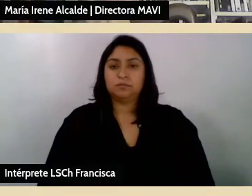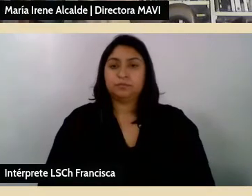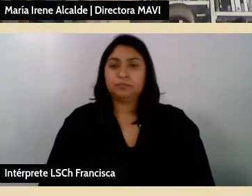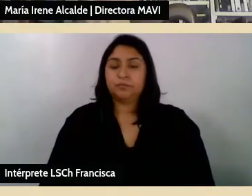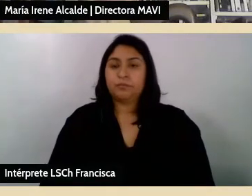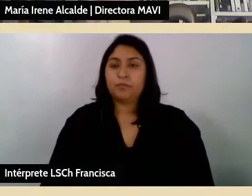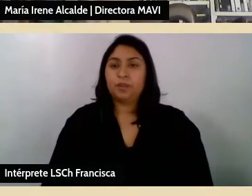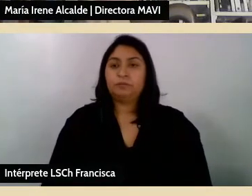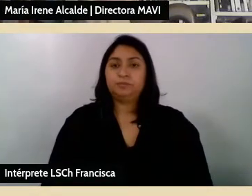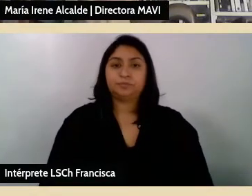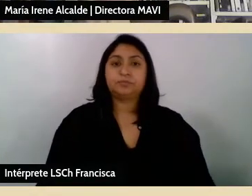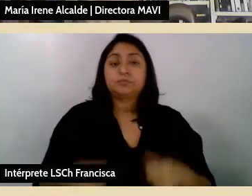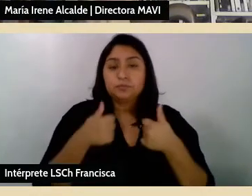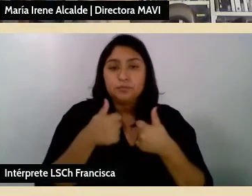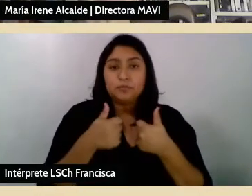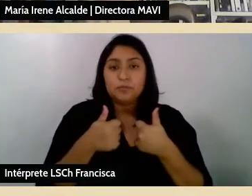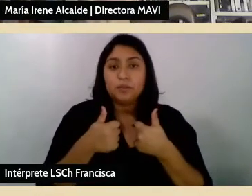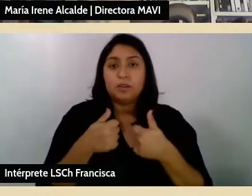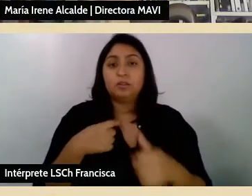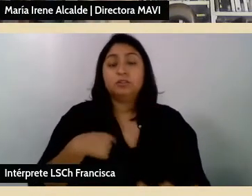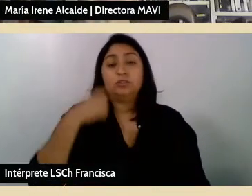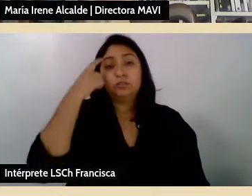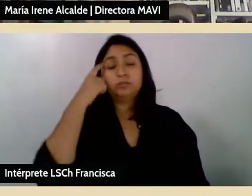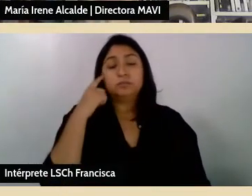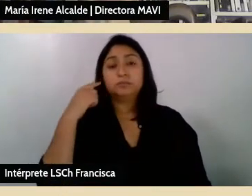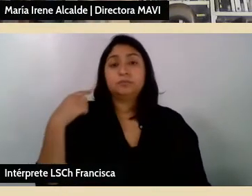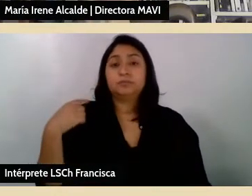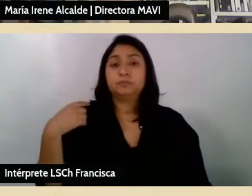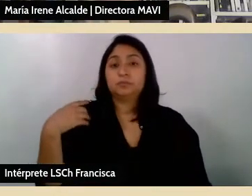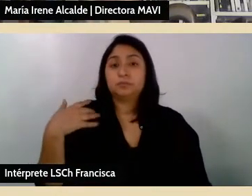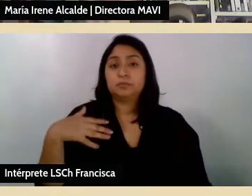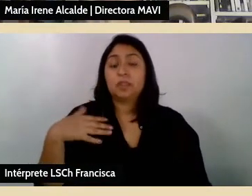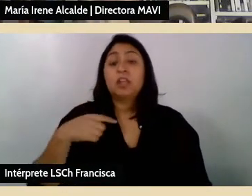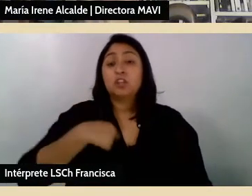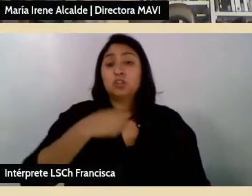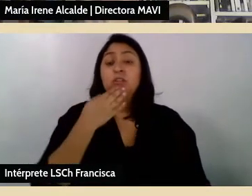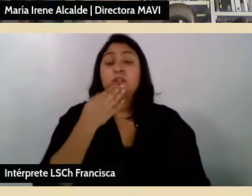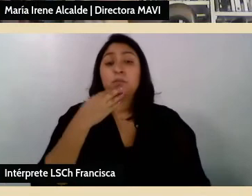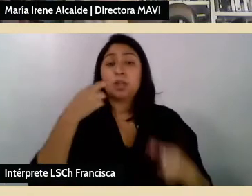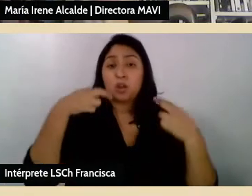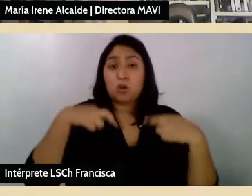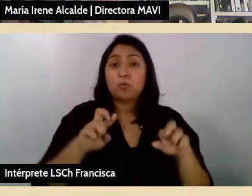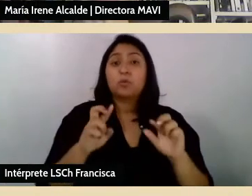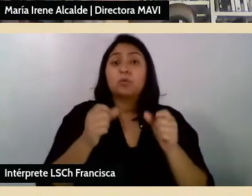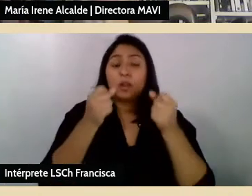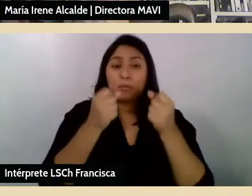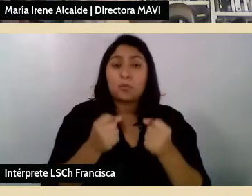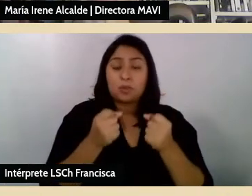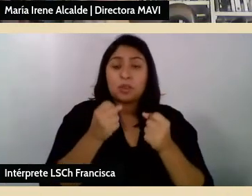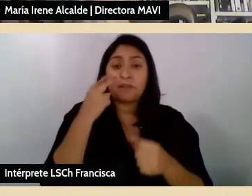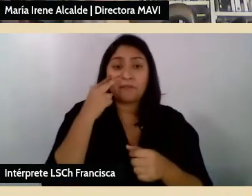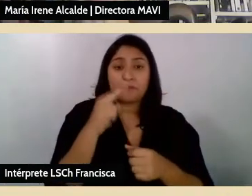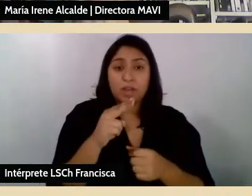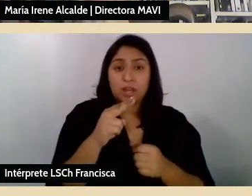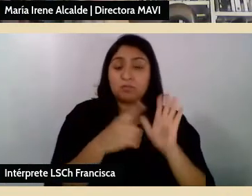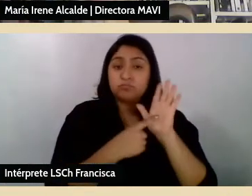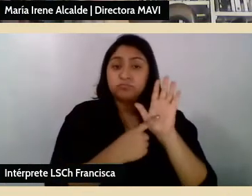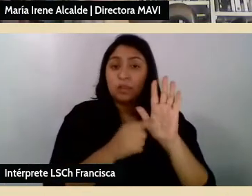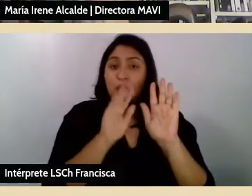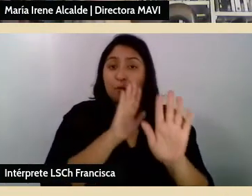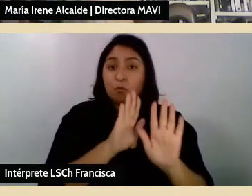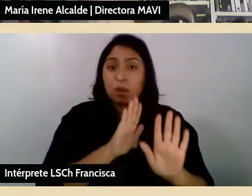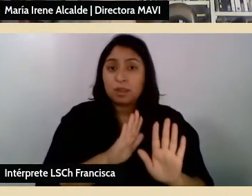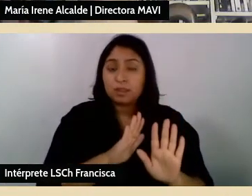Buenísimo, sí, a mí me parece notable. Bueno, yo tuve también la oportunidad de poder visitar la muestra en este